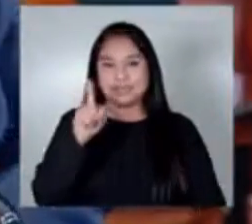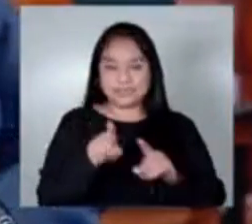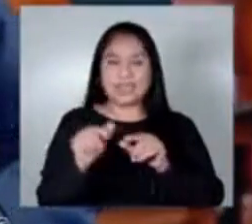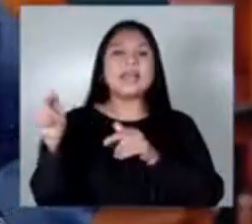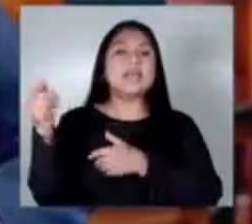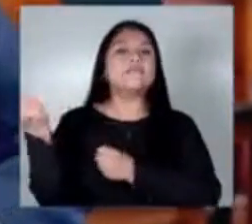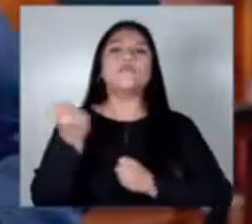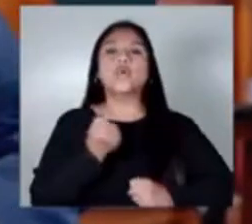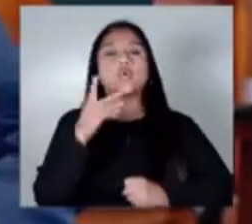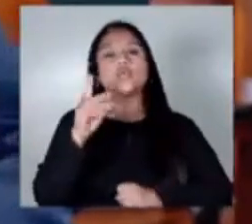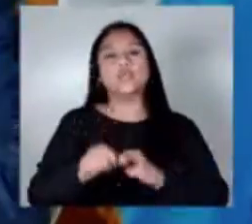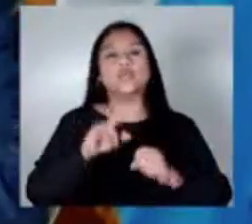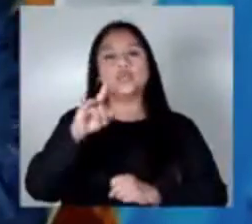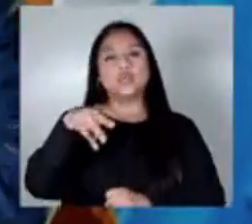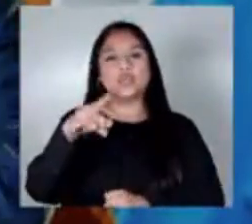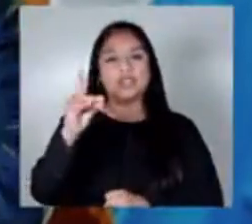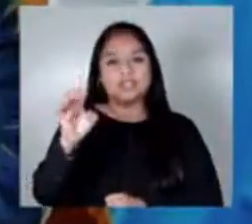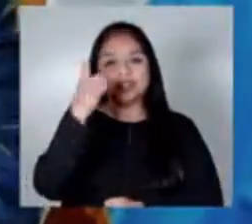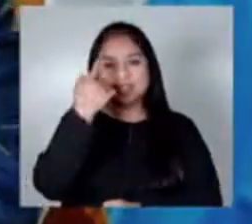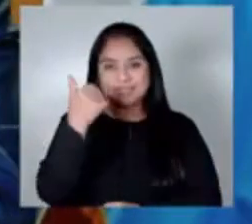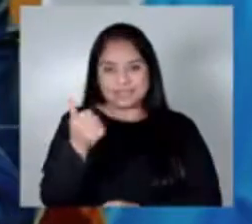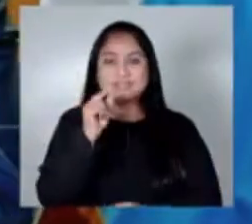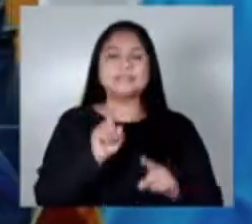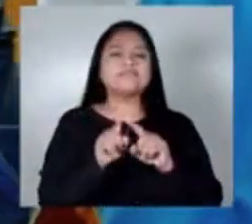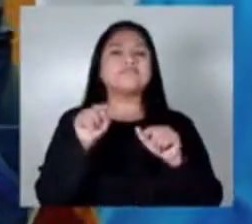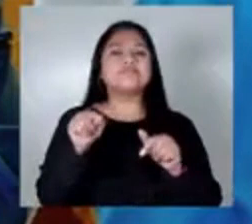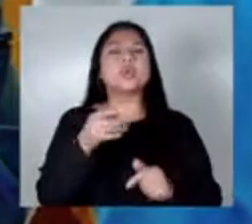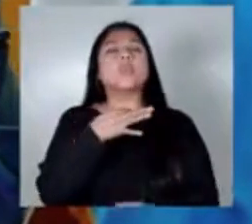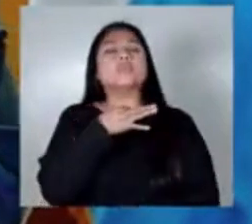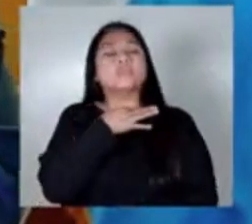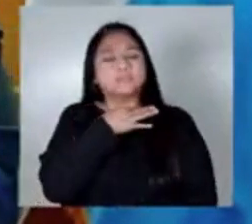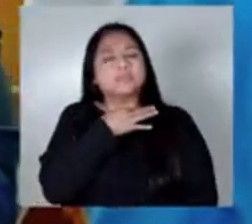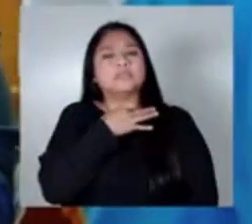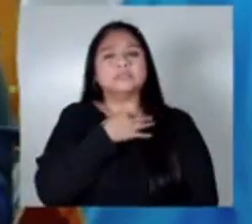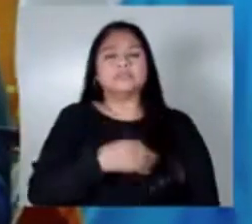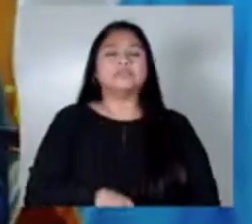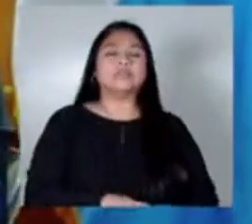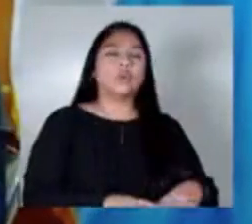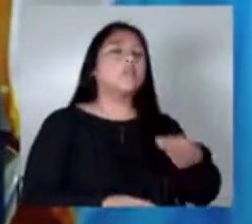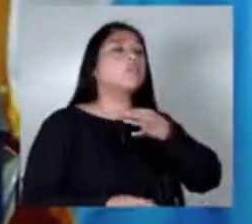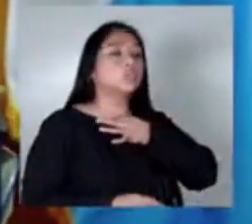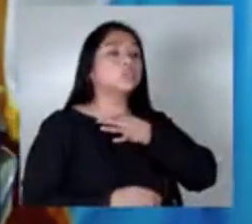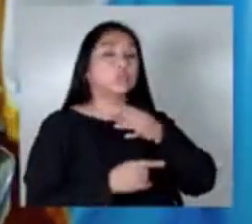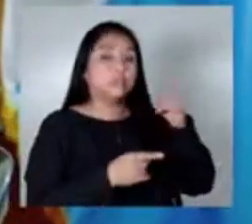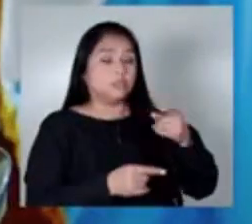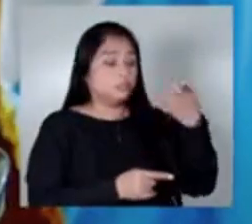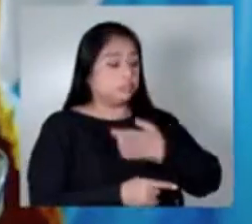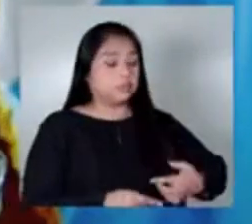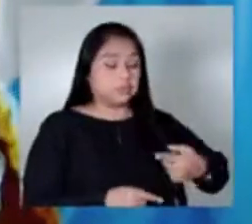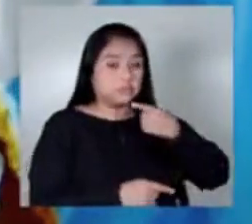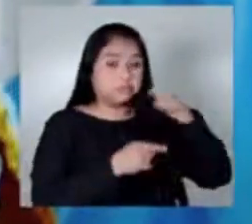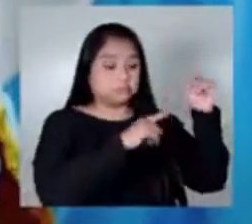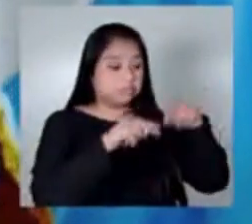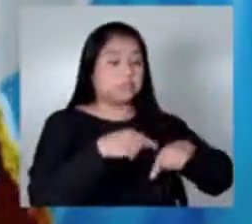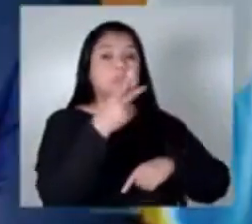Fundesa. Sea usted bienvenido. Es un honor, señor presidente, estar en su consultorio. El evento del 29 y 30 de